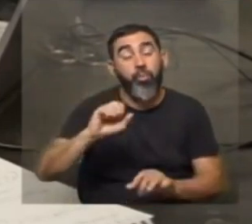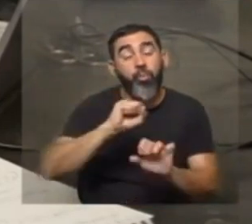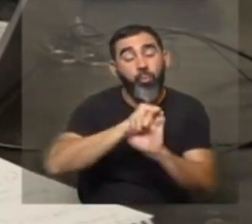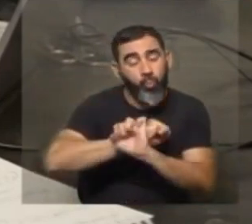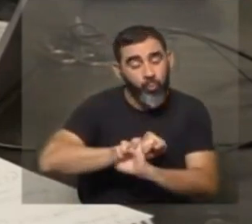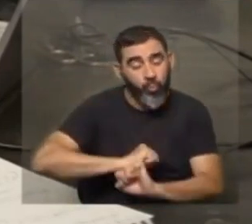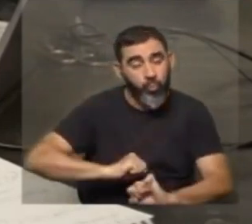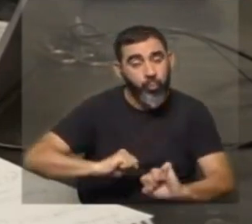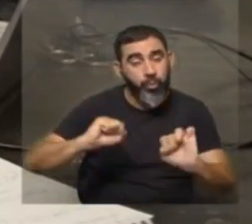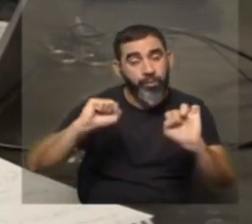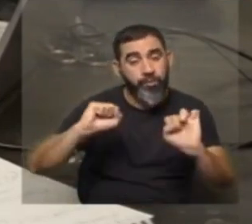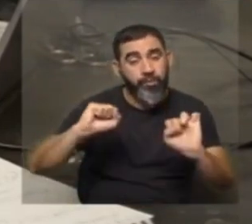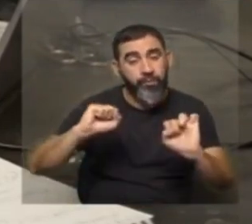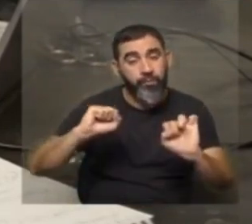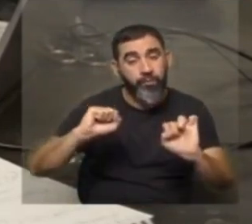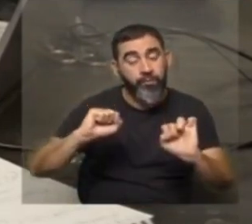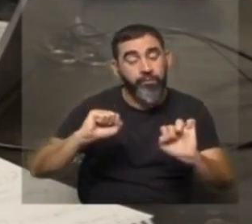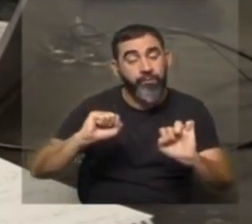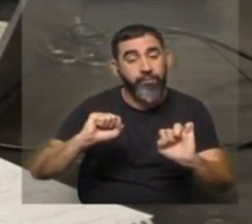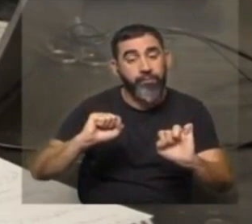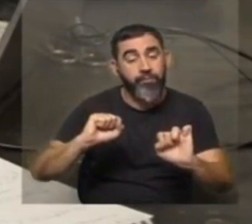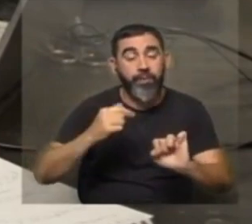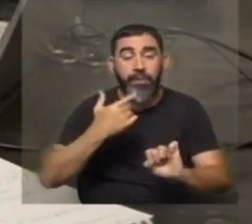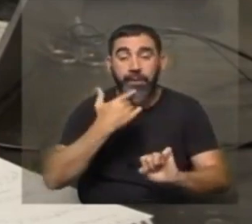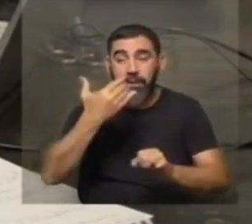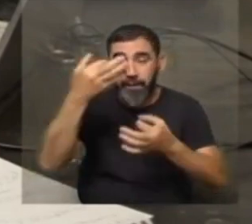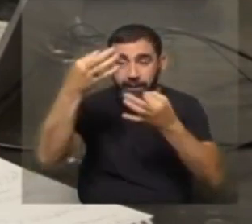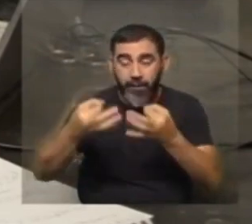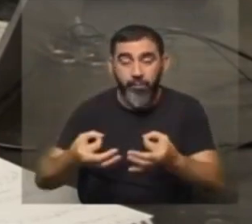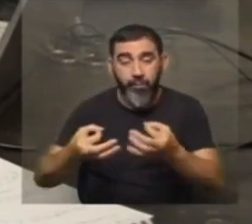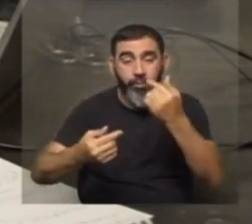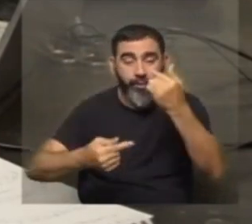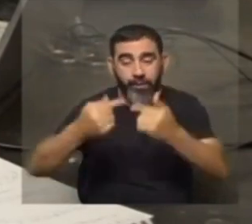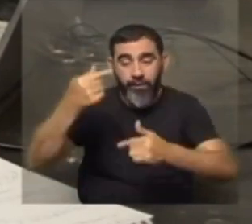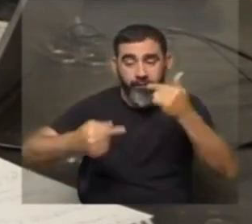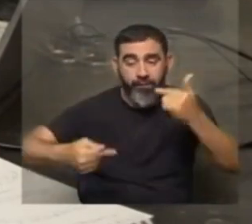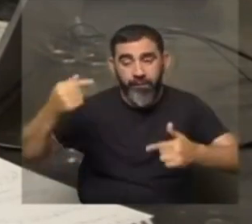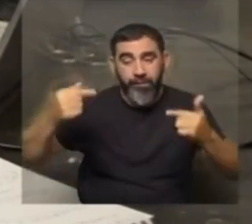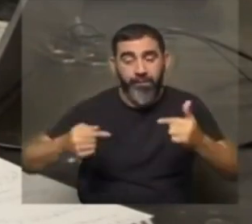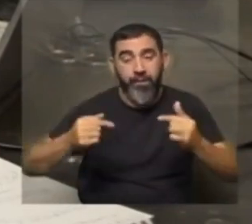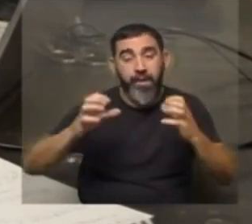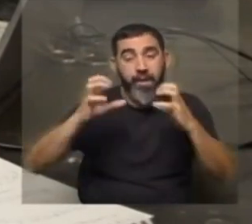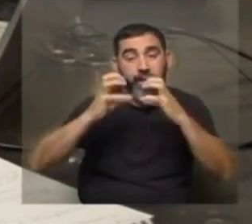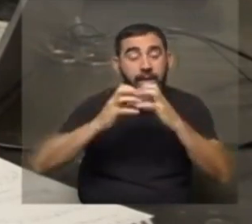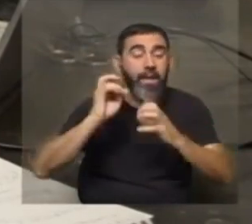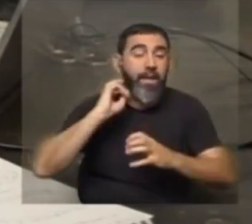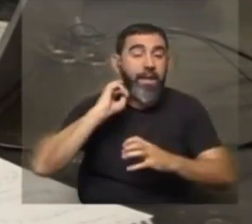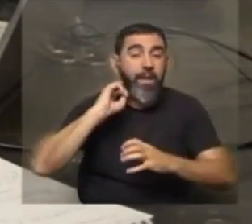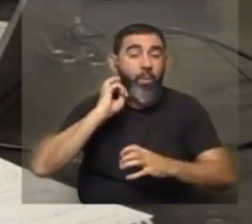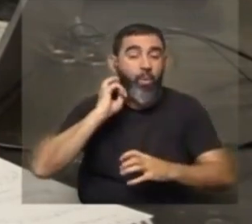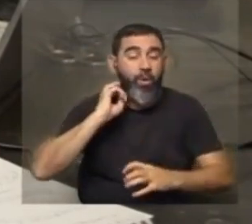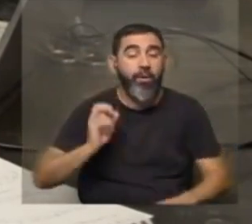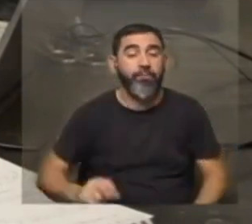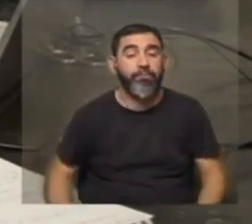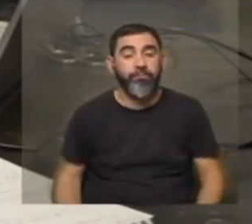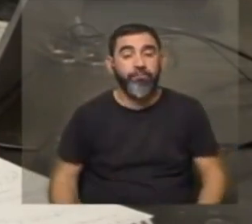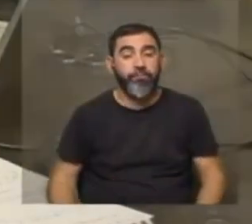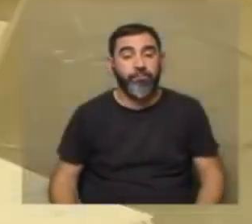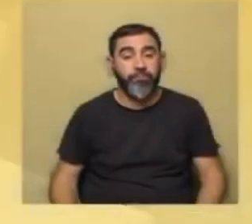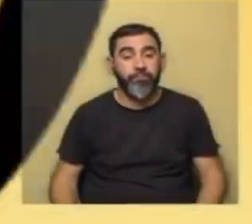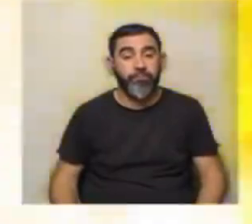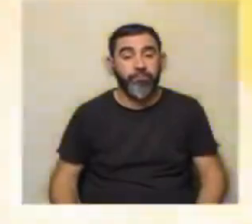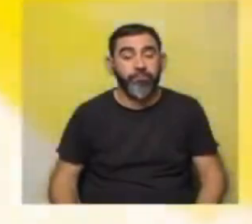un ejemplo de diversidad neuronal, ¿no? O